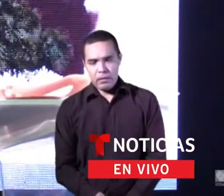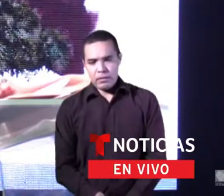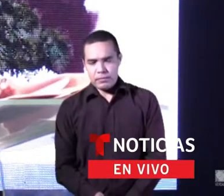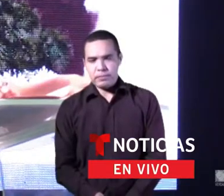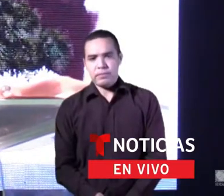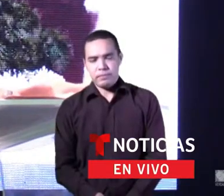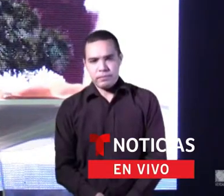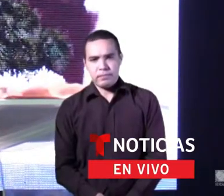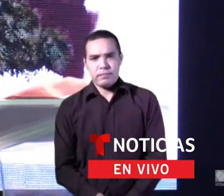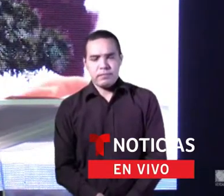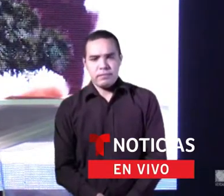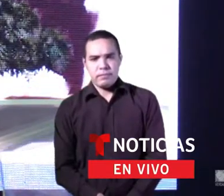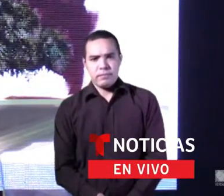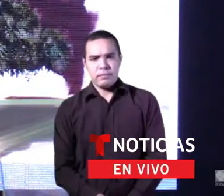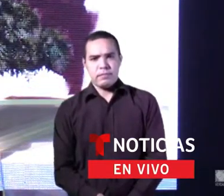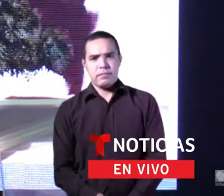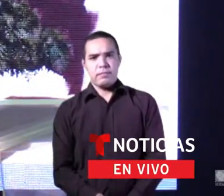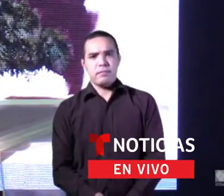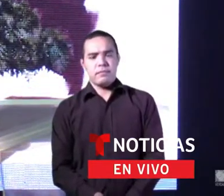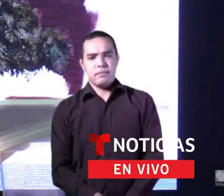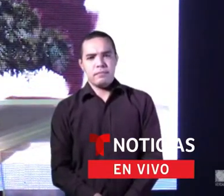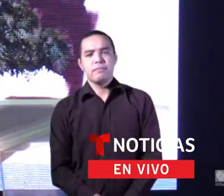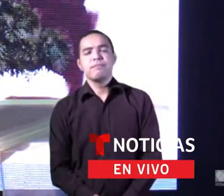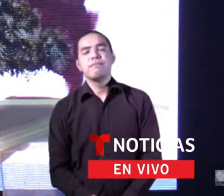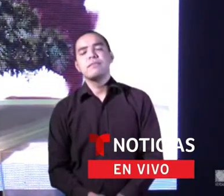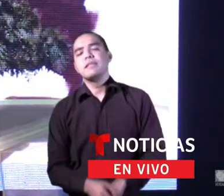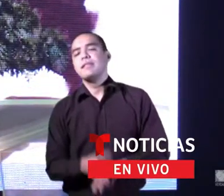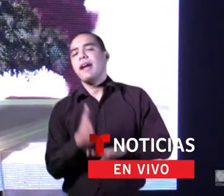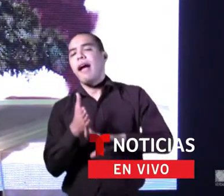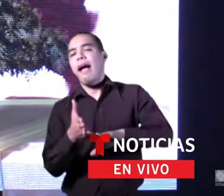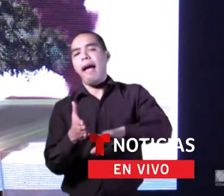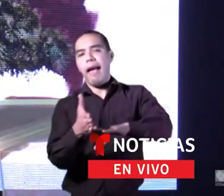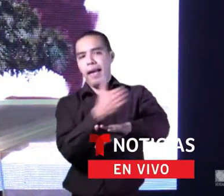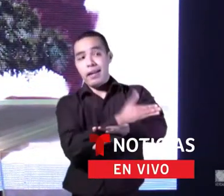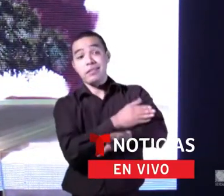el relato de mis hermanos de dolor